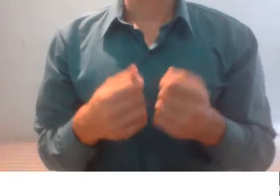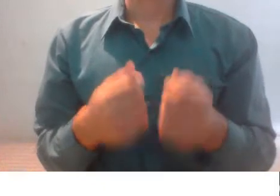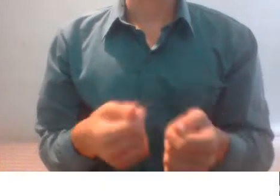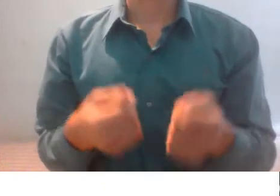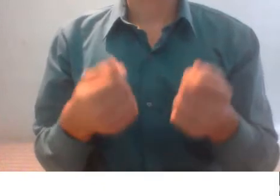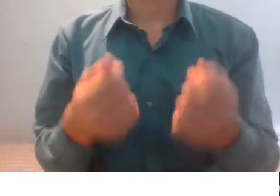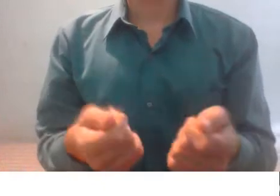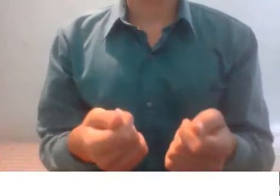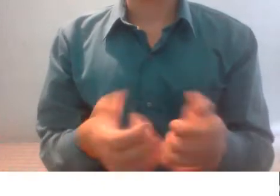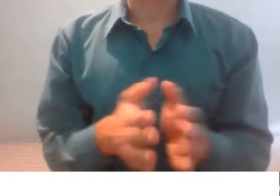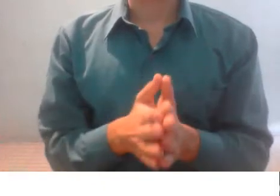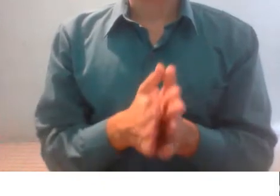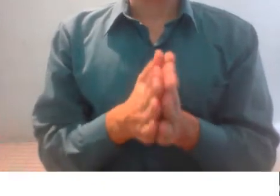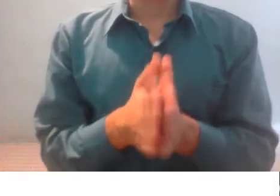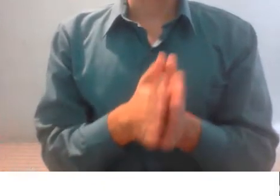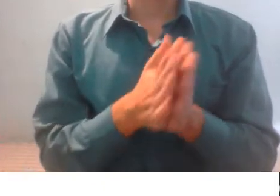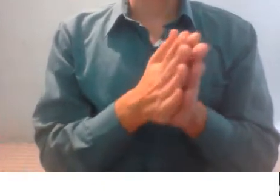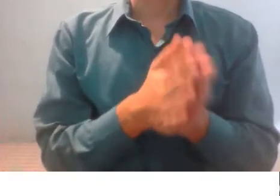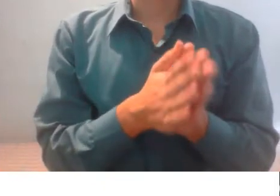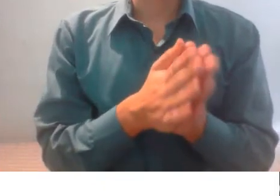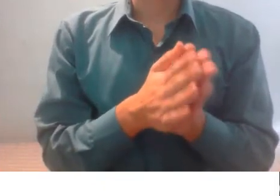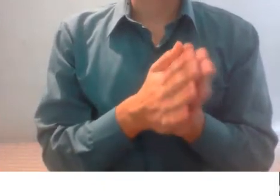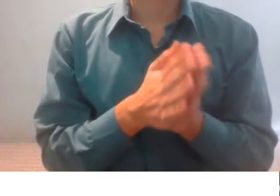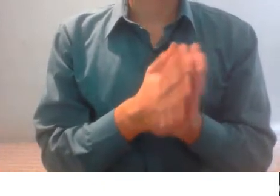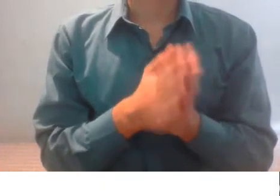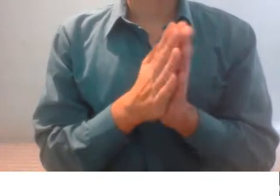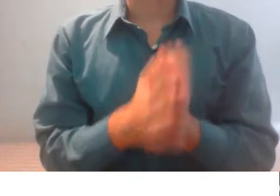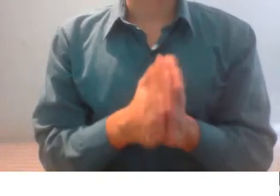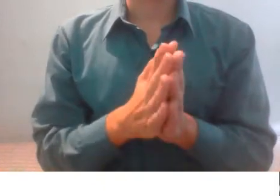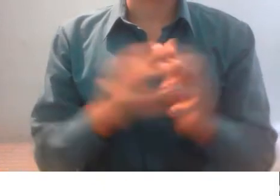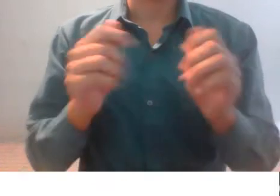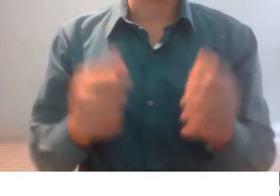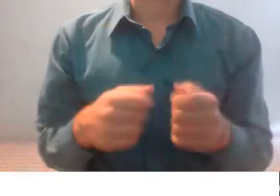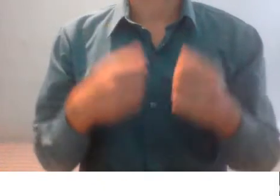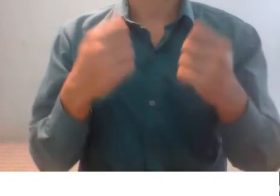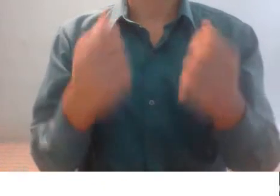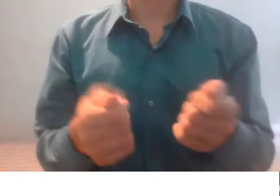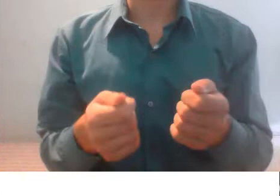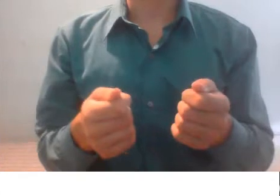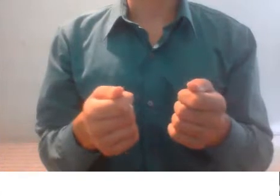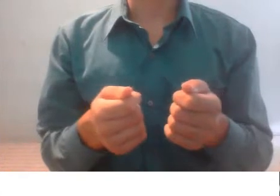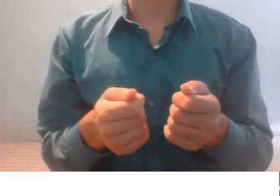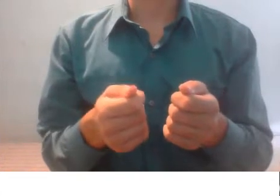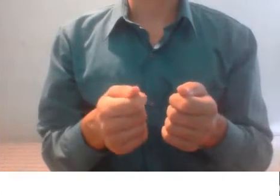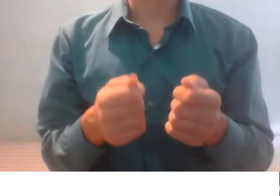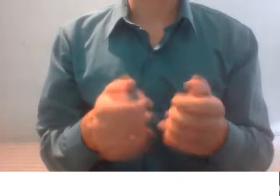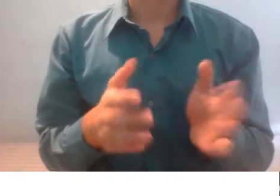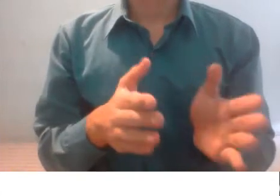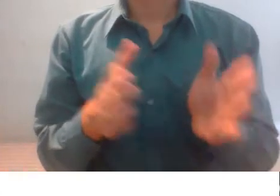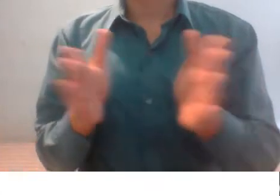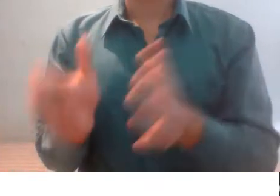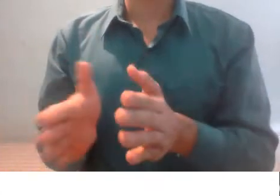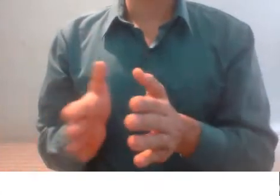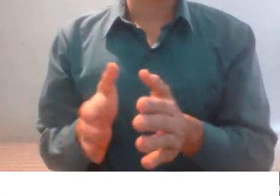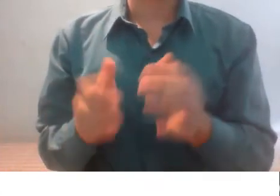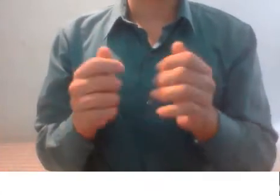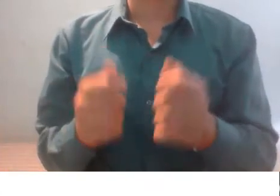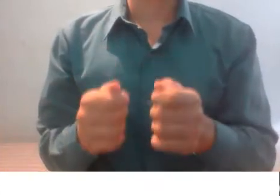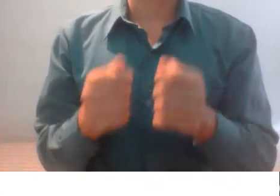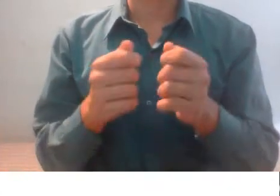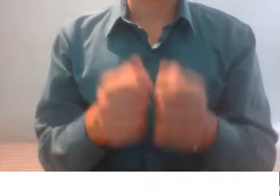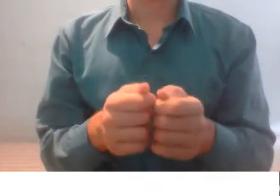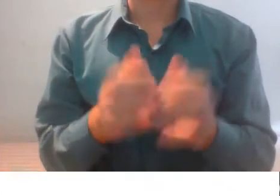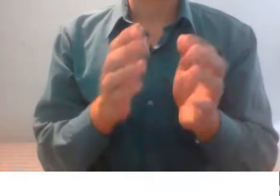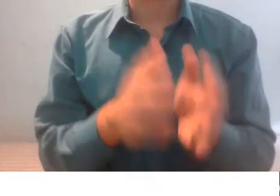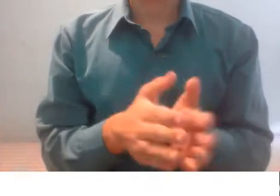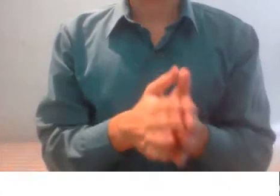uno de los golpes críticos. Esto nos deja pensar bastantes cosas. Primero, ¿hacia dónde fue el embargo? Según lo mencionado, el embargo